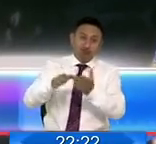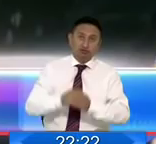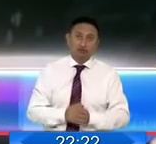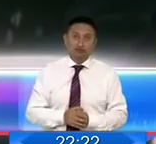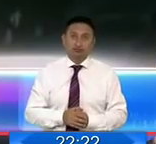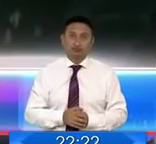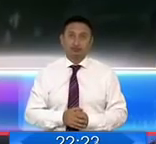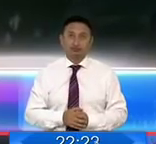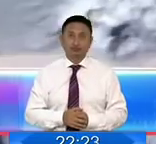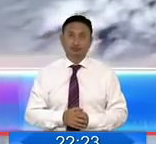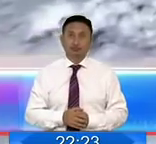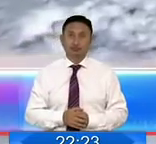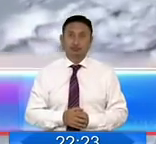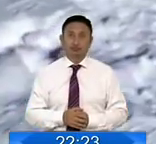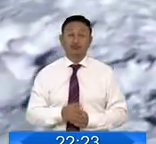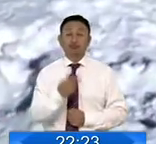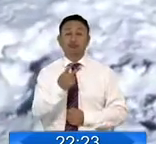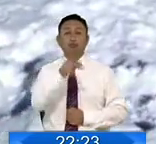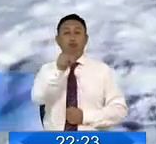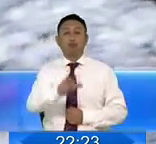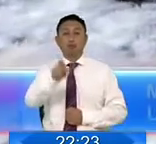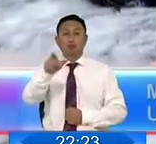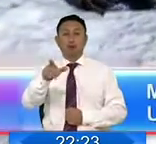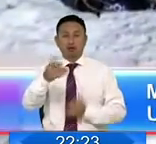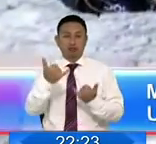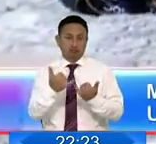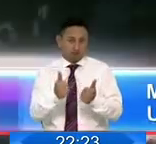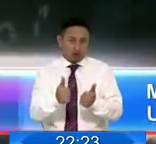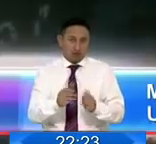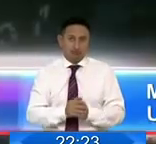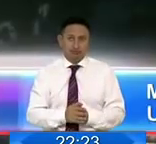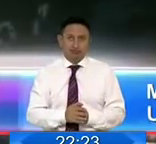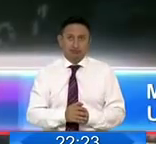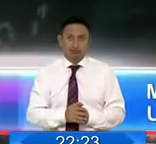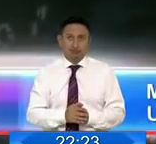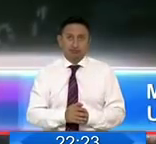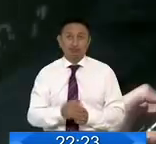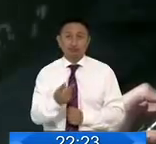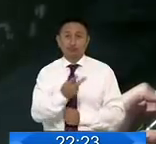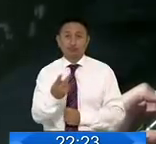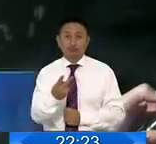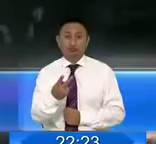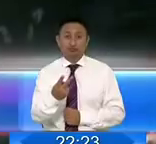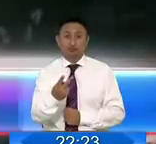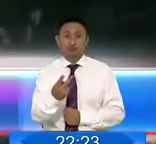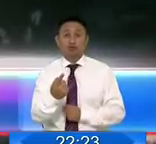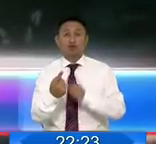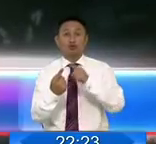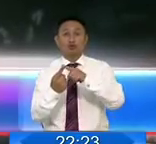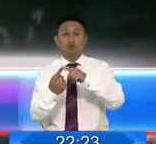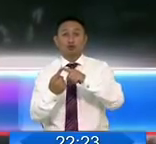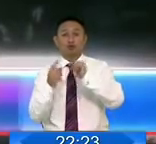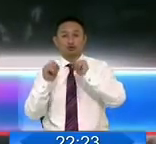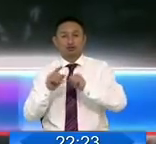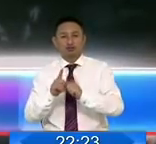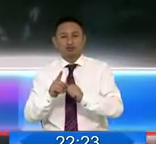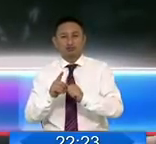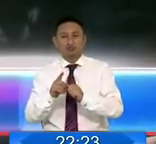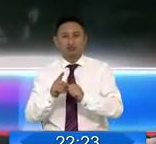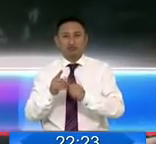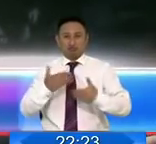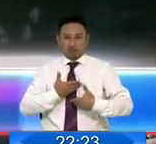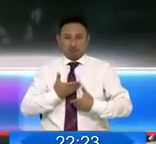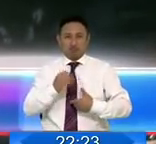ellos había fallecido. Los dos sobrevivientes se encuentran estables. Logró la evacuación porque uno de ellos sí presentaba un politraumatismo a la altura del